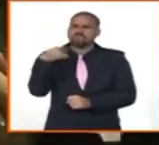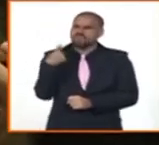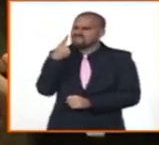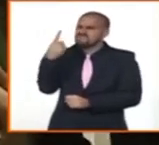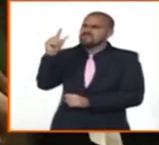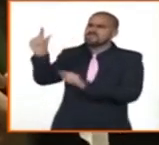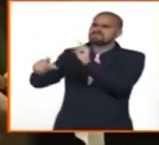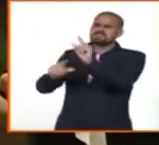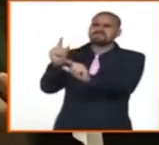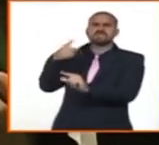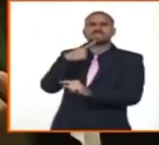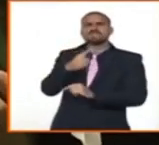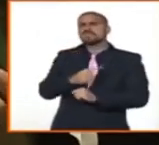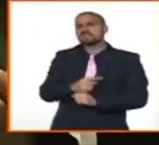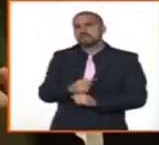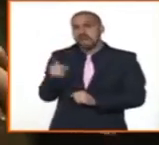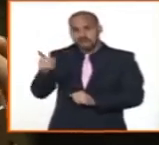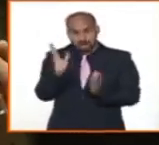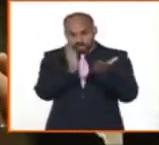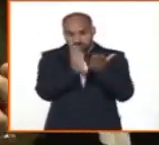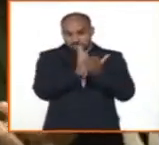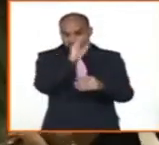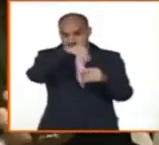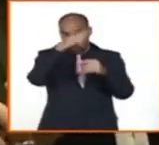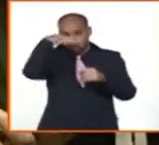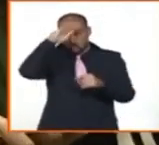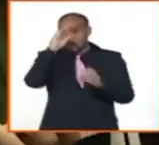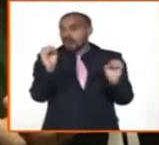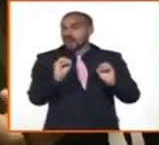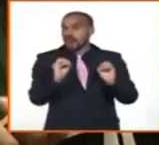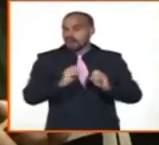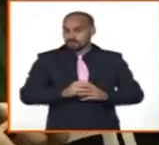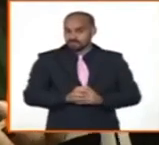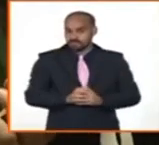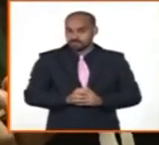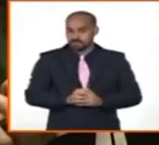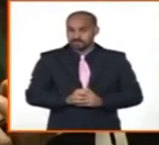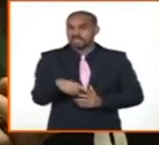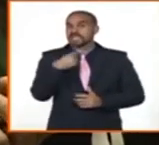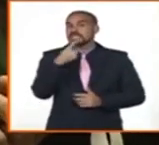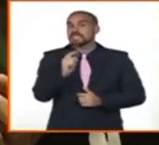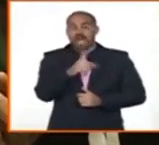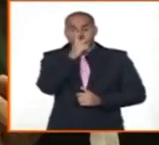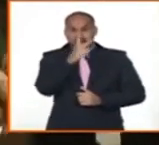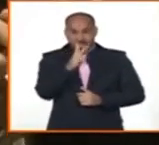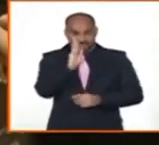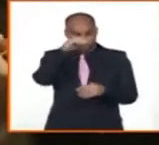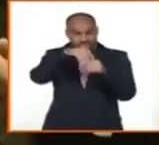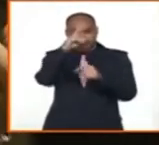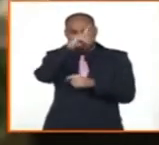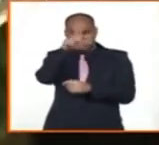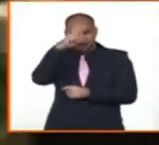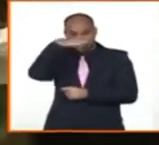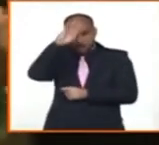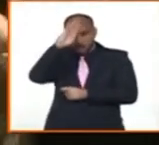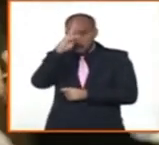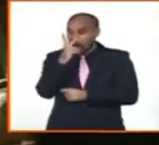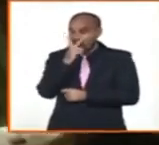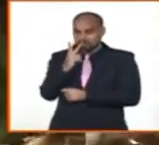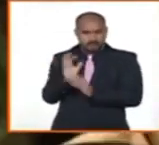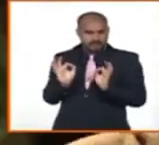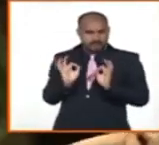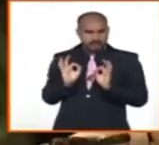han estudiado en Cuba, que no fueron atendidos en los hospitales de Cuba, que no han saboreado